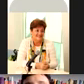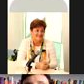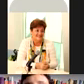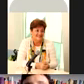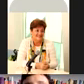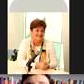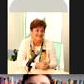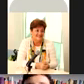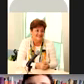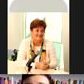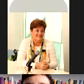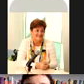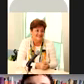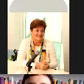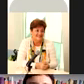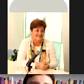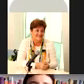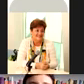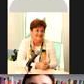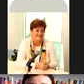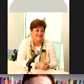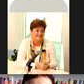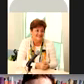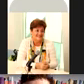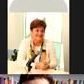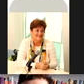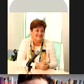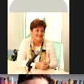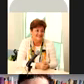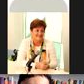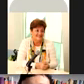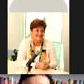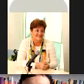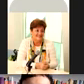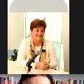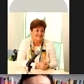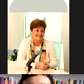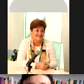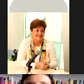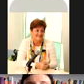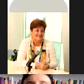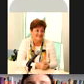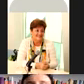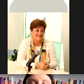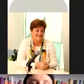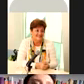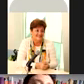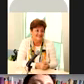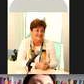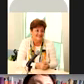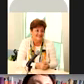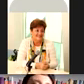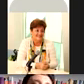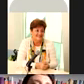realidad su valor, su dignidad como persona humana es inherente a ella, y la